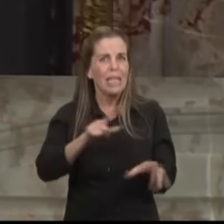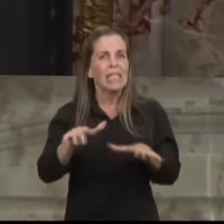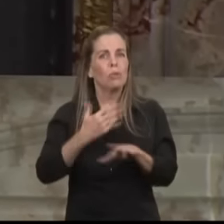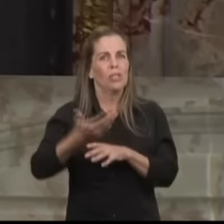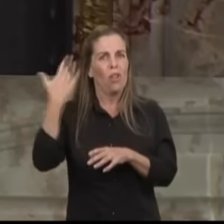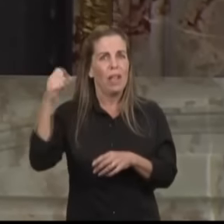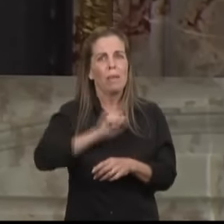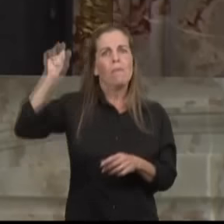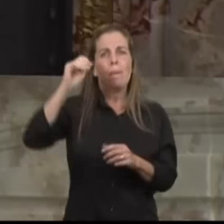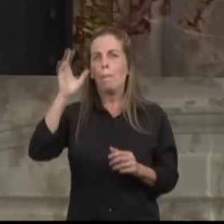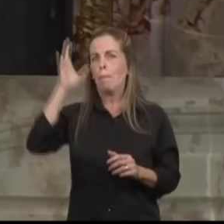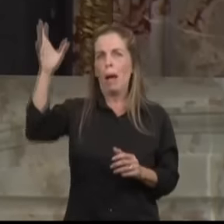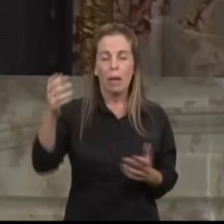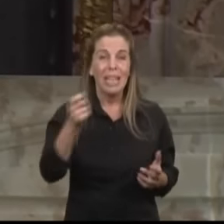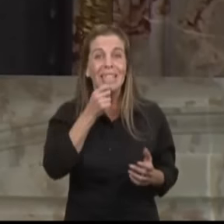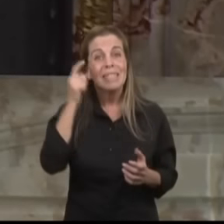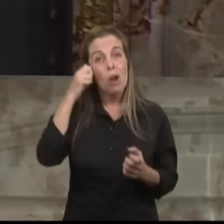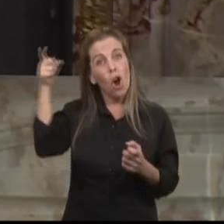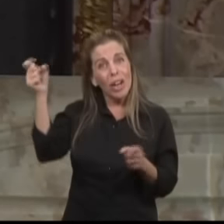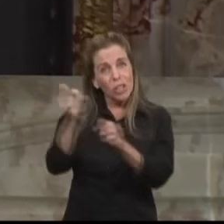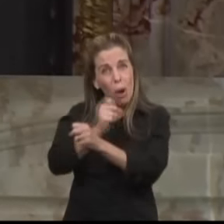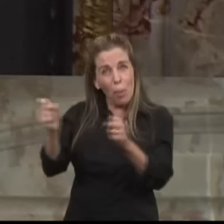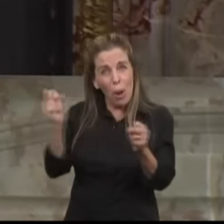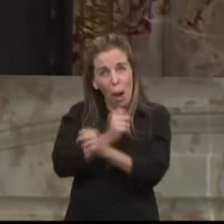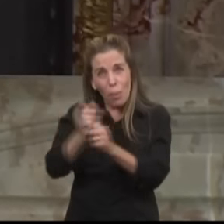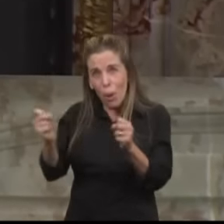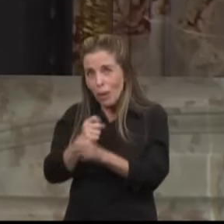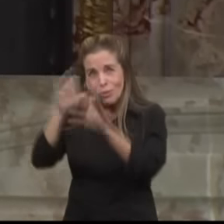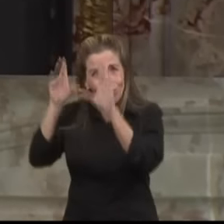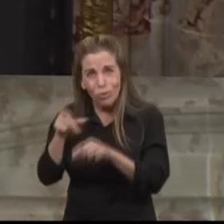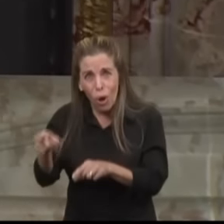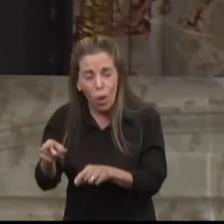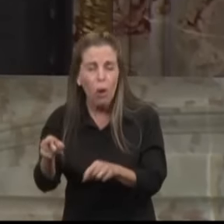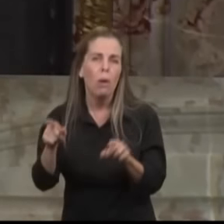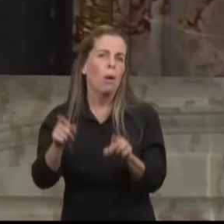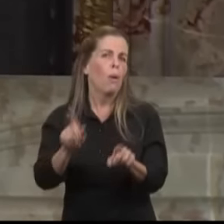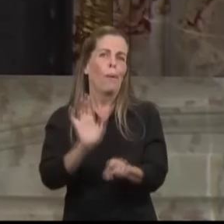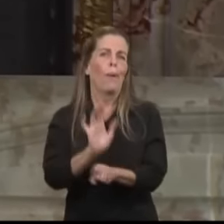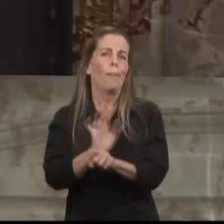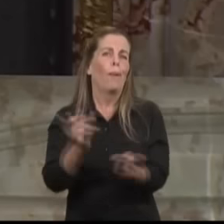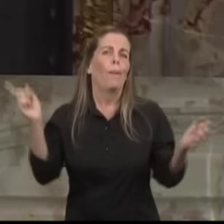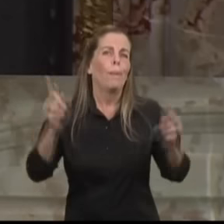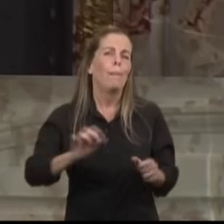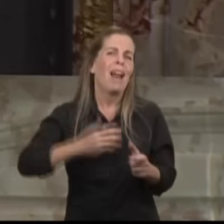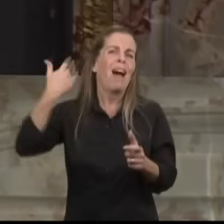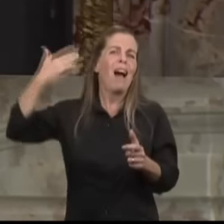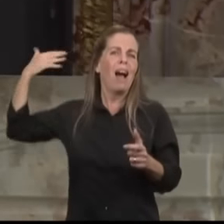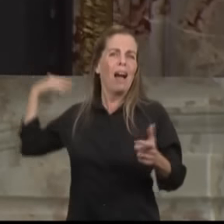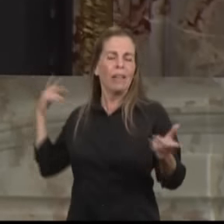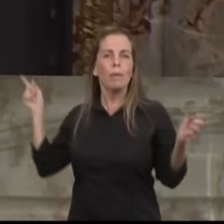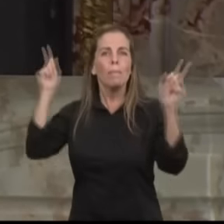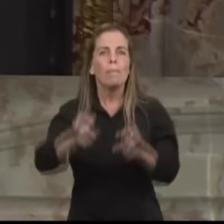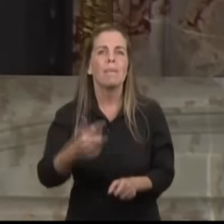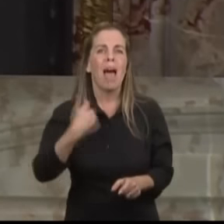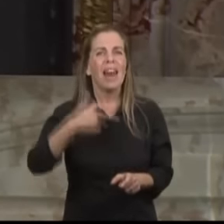Es decir, aprobar todos estos proyectos del Congreso implica ni más ni menos que volver el tiempo atrás y volver a la Argentina del